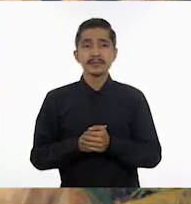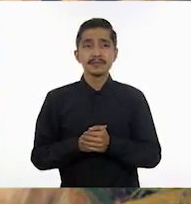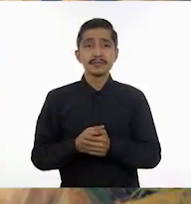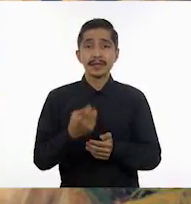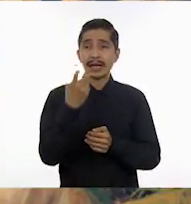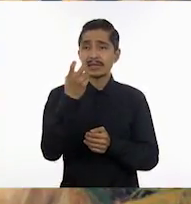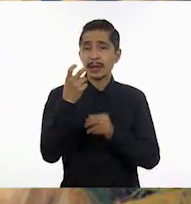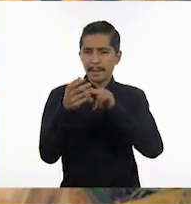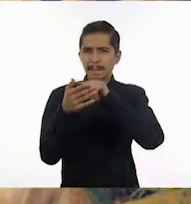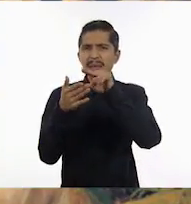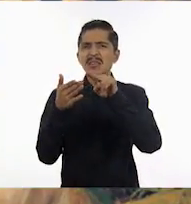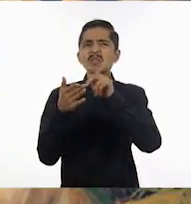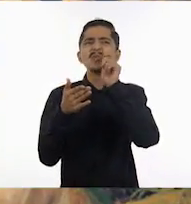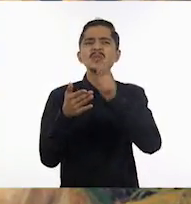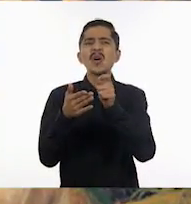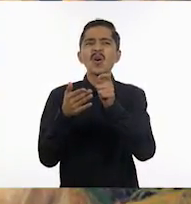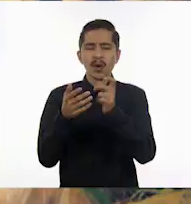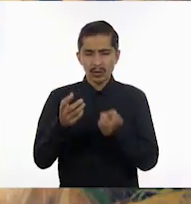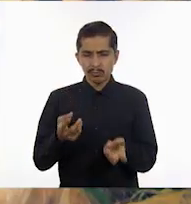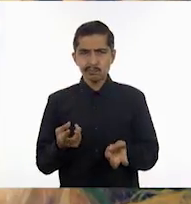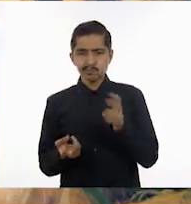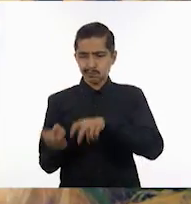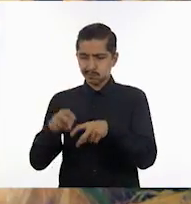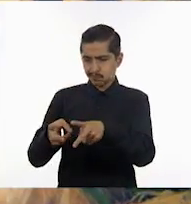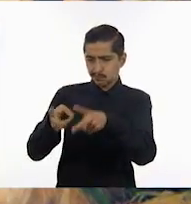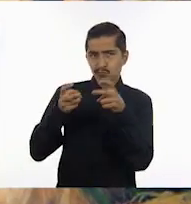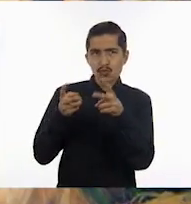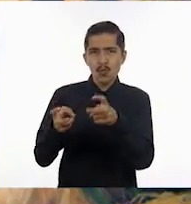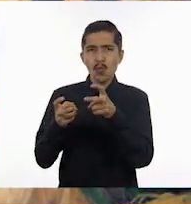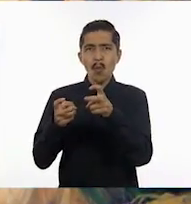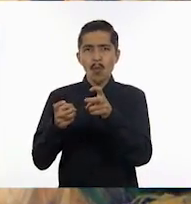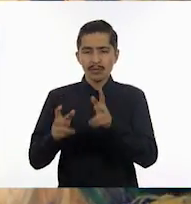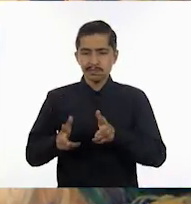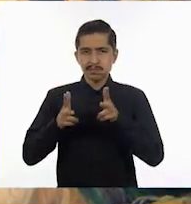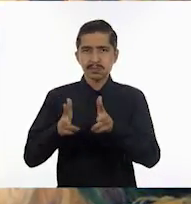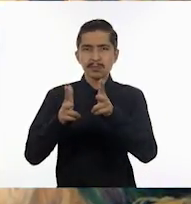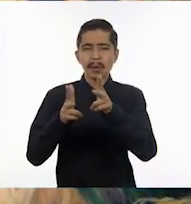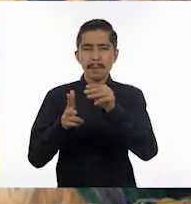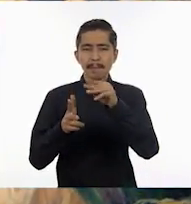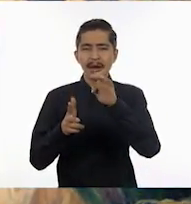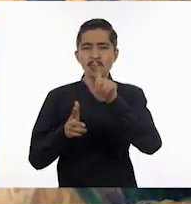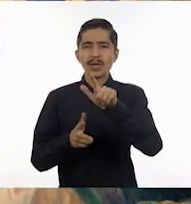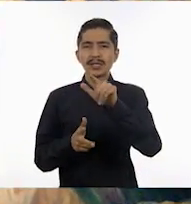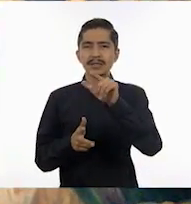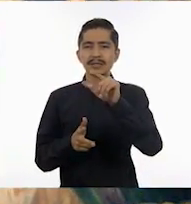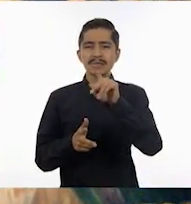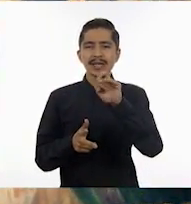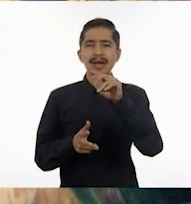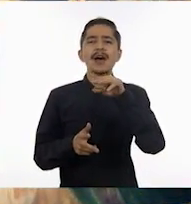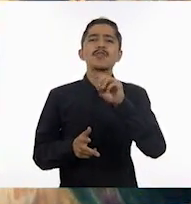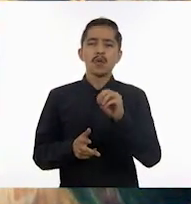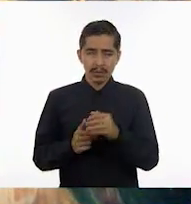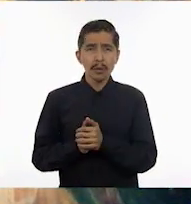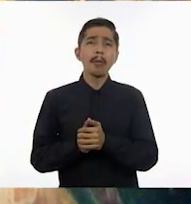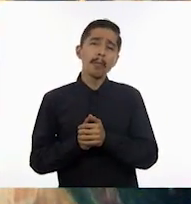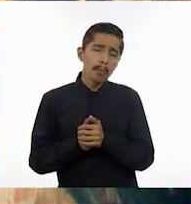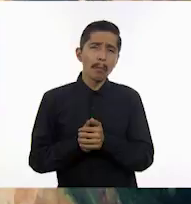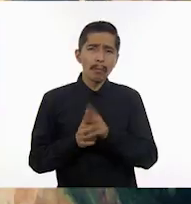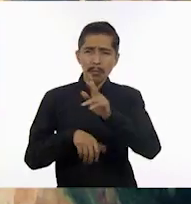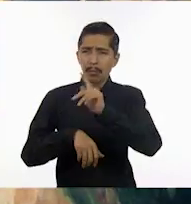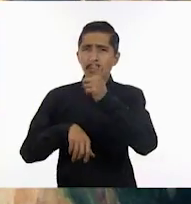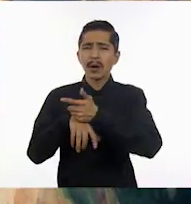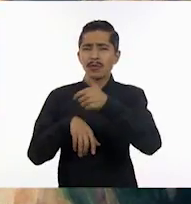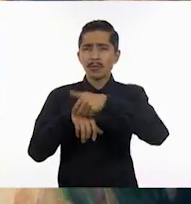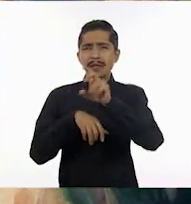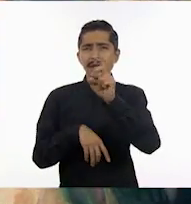Esta pintura se llama Asalto a la Diligencia y fue creada en el siglo XIX por Manuel Serrano. Como ya dije, pueden encontrarla en la